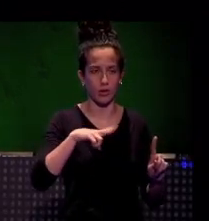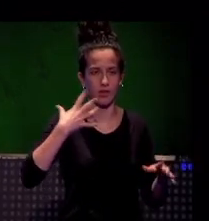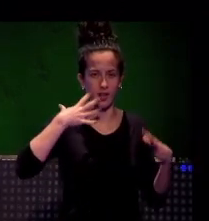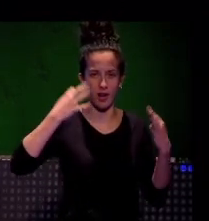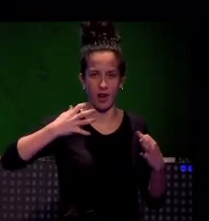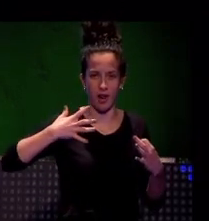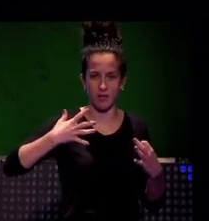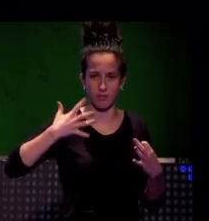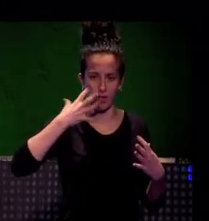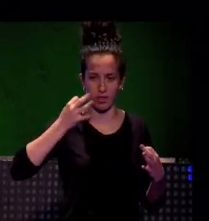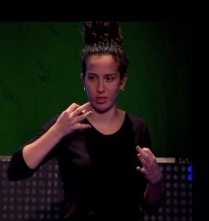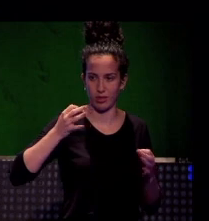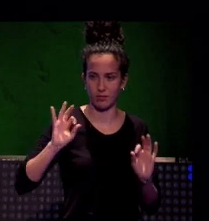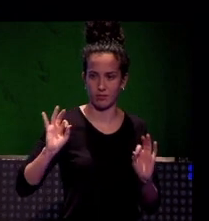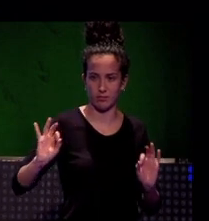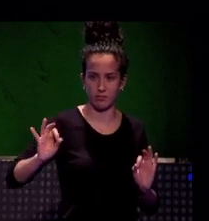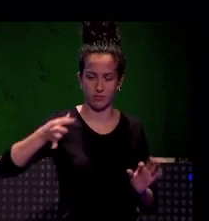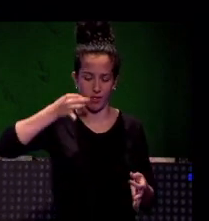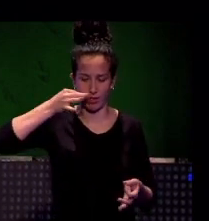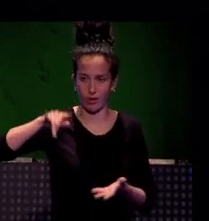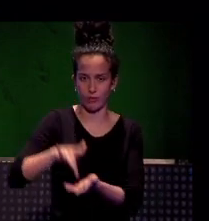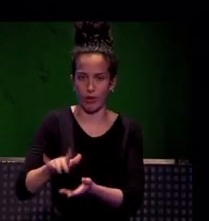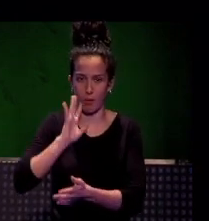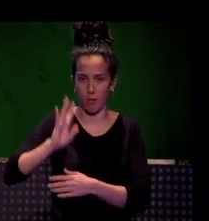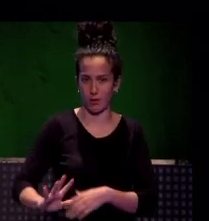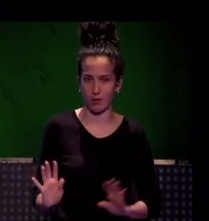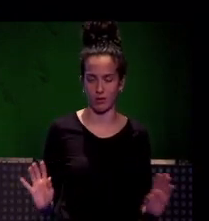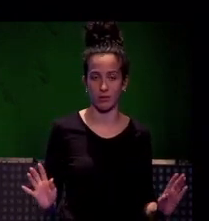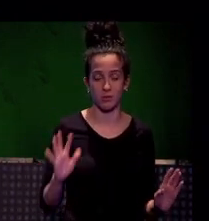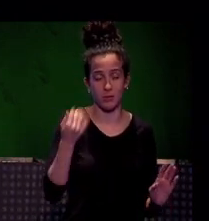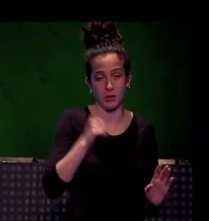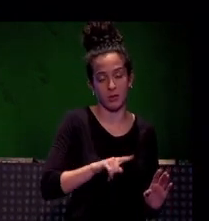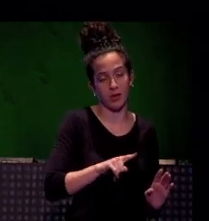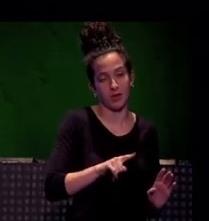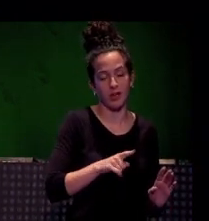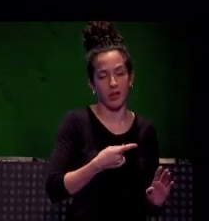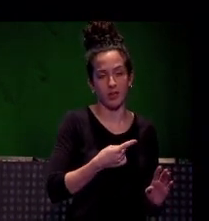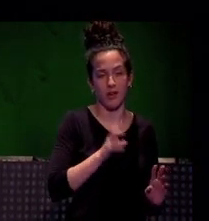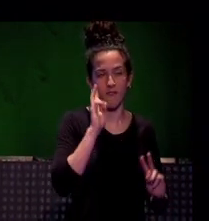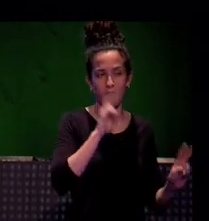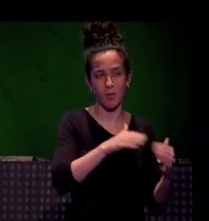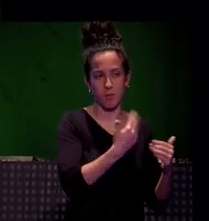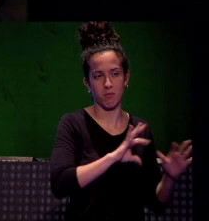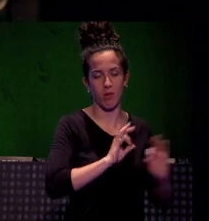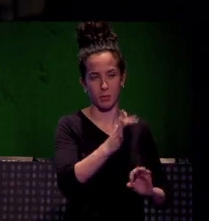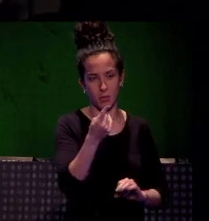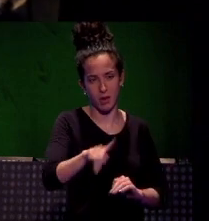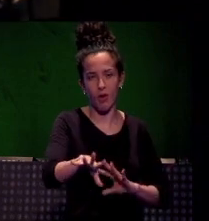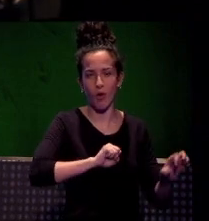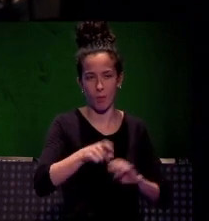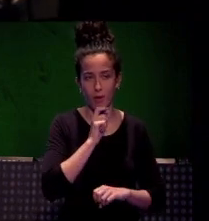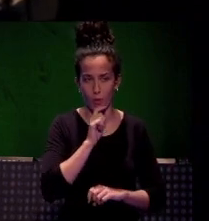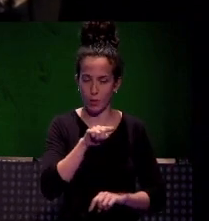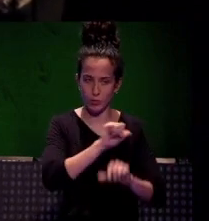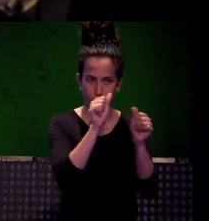que van a cambiar muchísimo nuestra manera de ver incluso de consumir la moda a ver si entre al